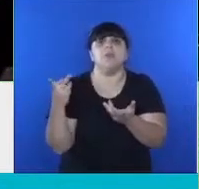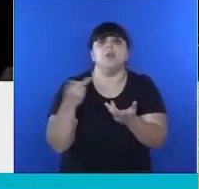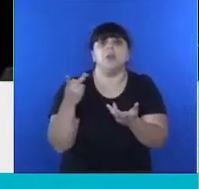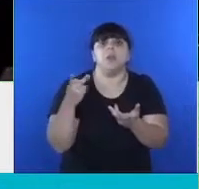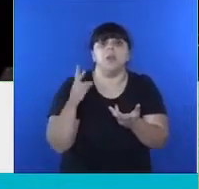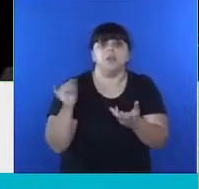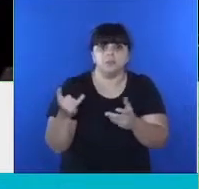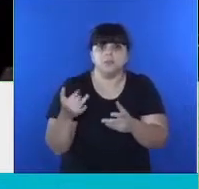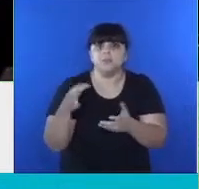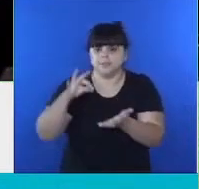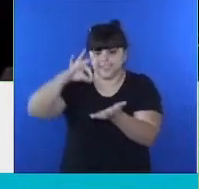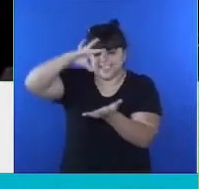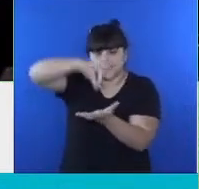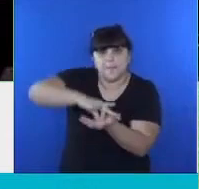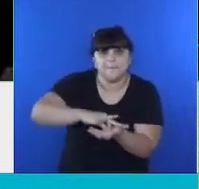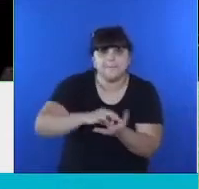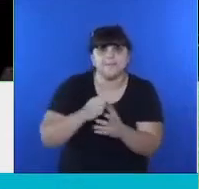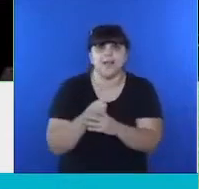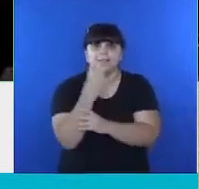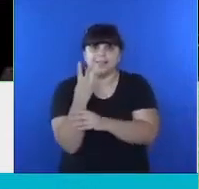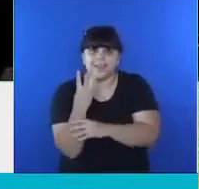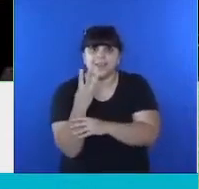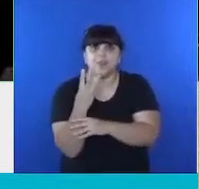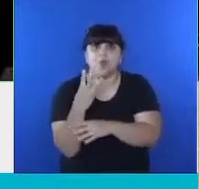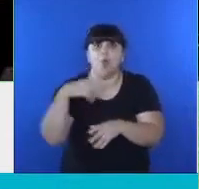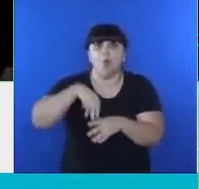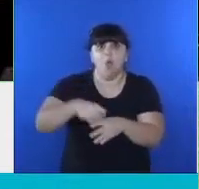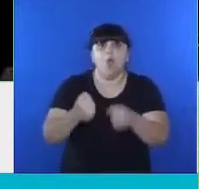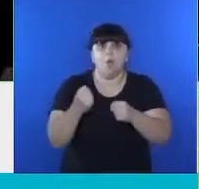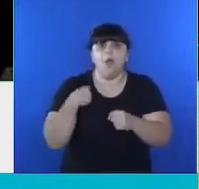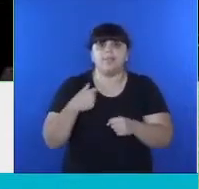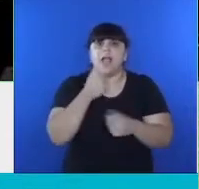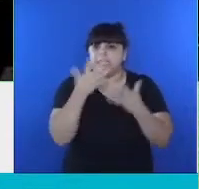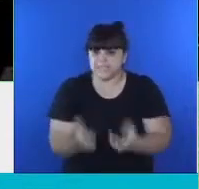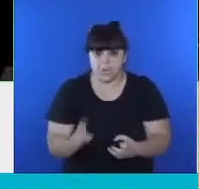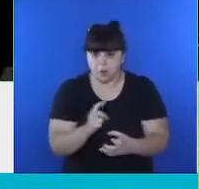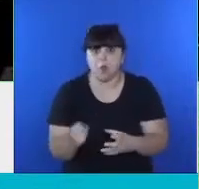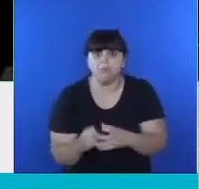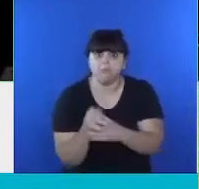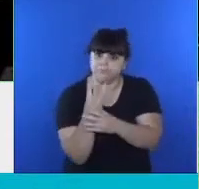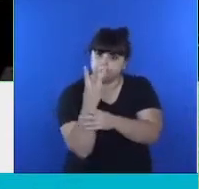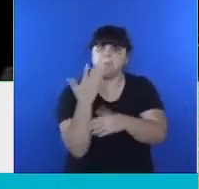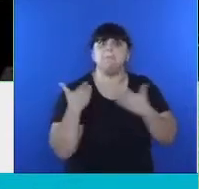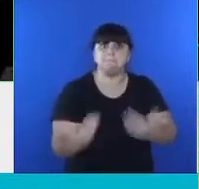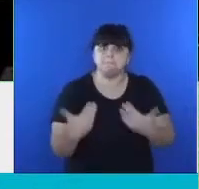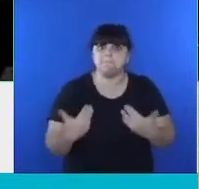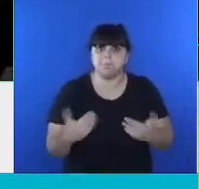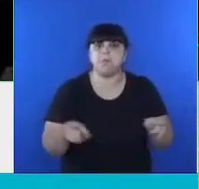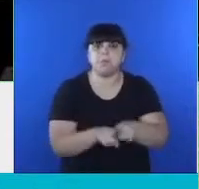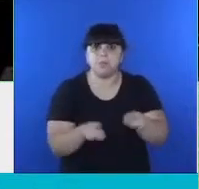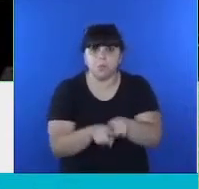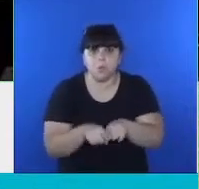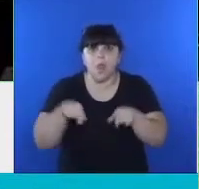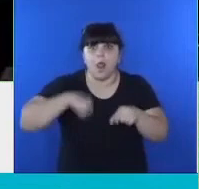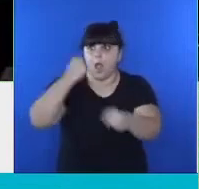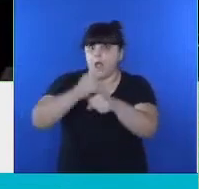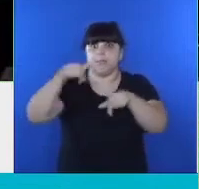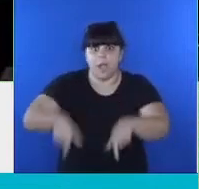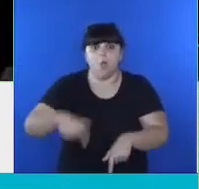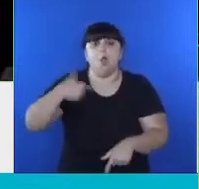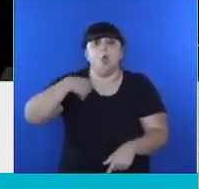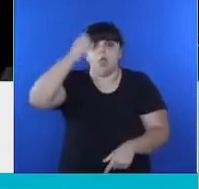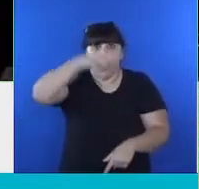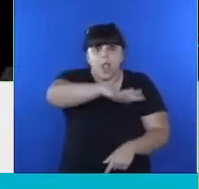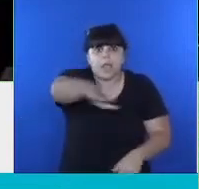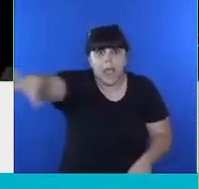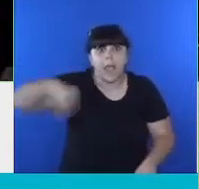obtuvo una semilla de trigo resistente a las sequías, que hoy también puede usufructuar el campo,